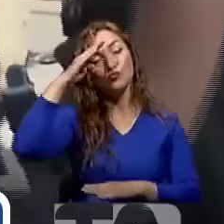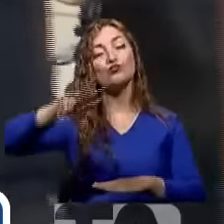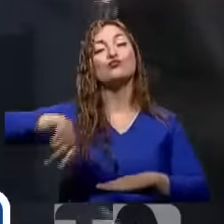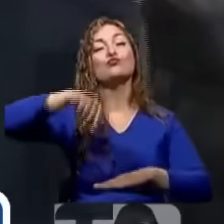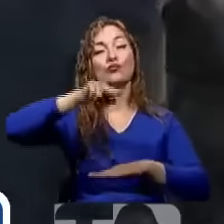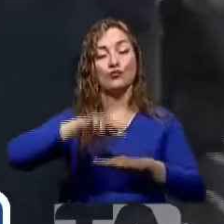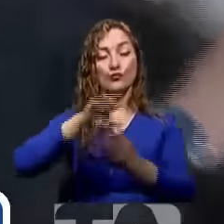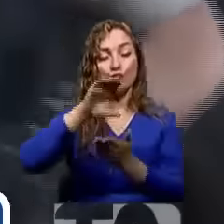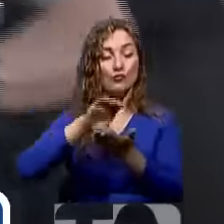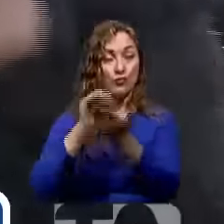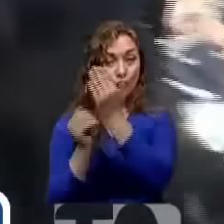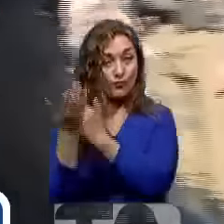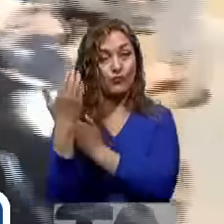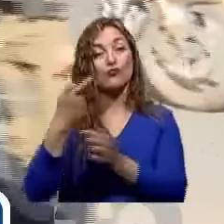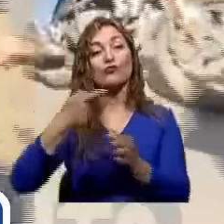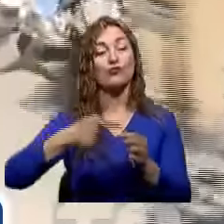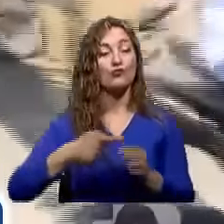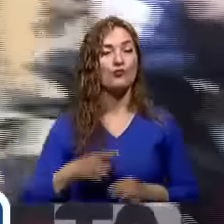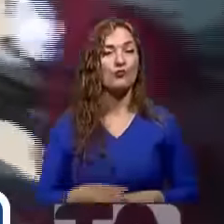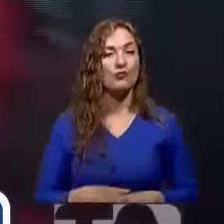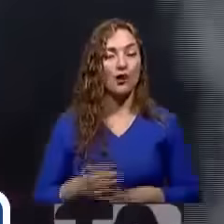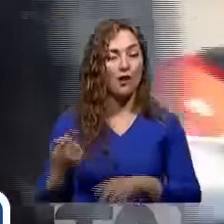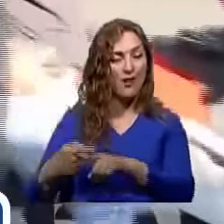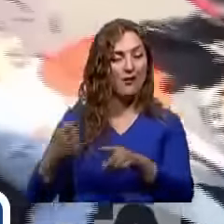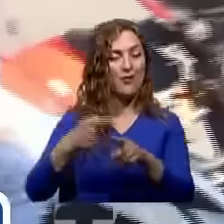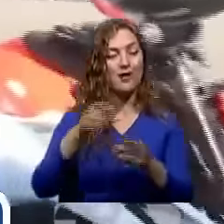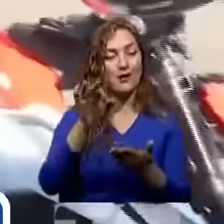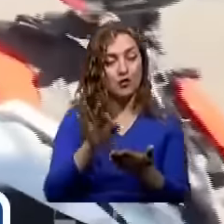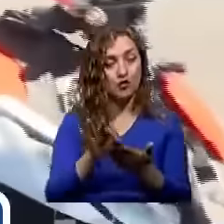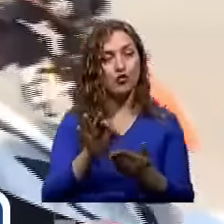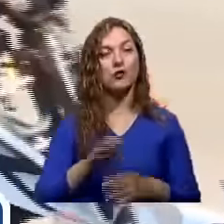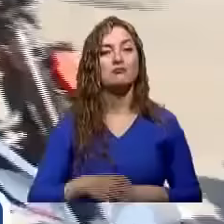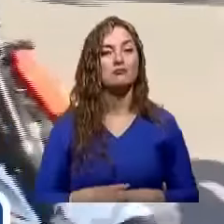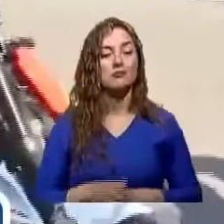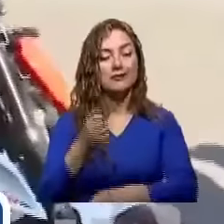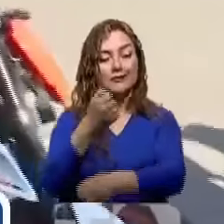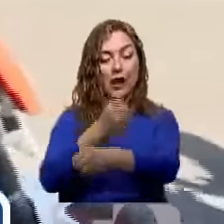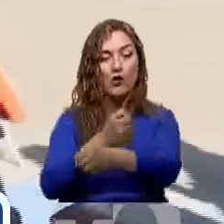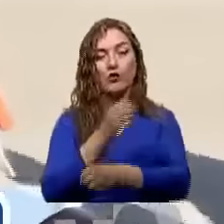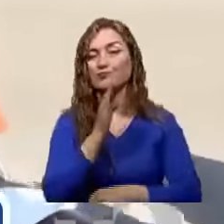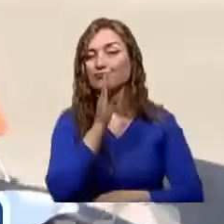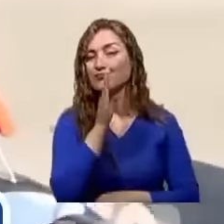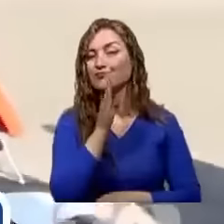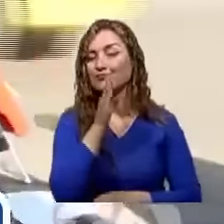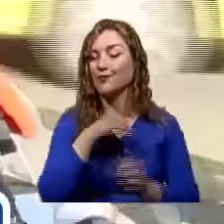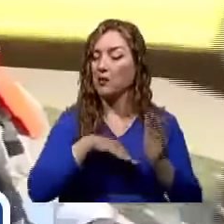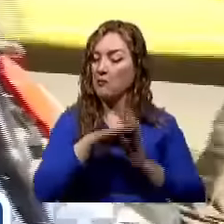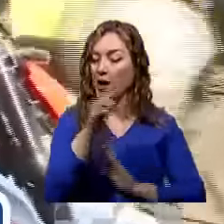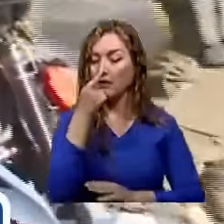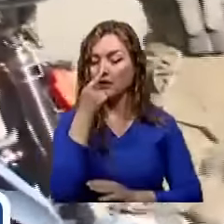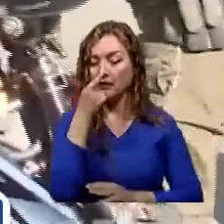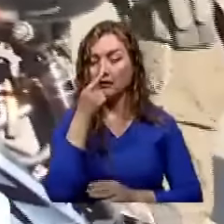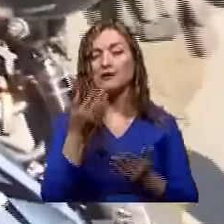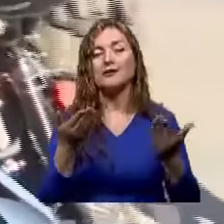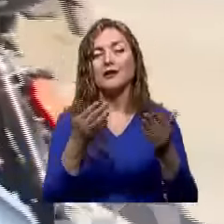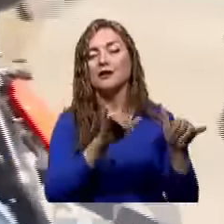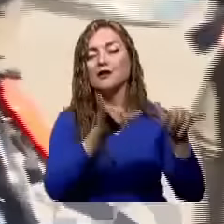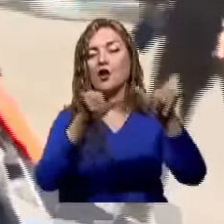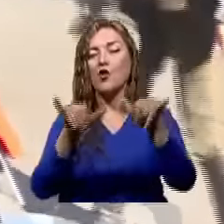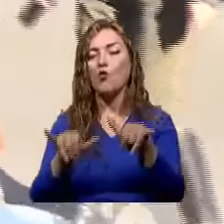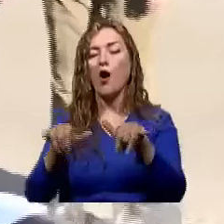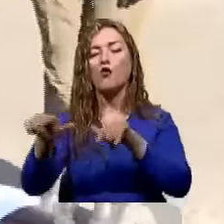el Centro Histórico de la capital. En algunas zonas también esta, recordemos, la zona de San Roque, ya lo han dicho, es una de las zonas de interés, al igual que el